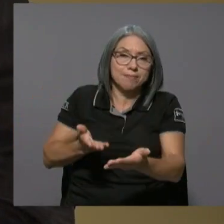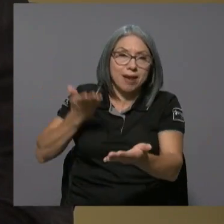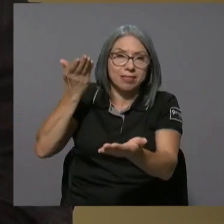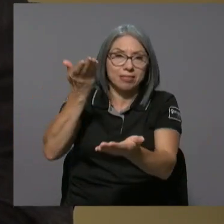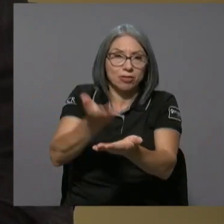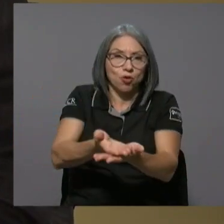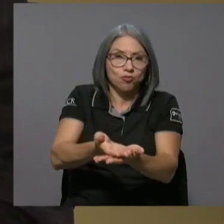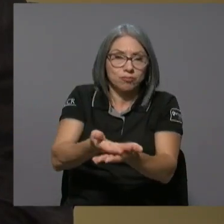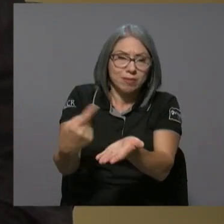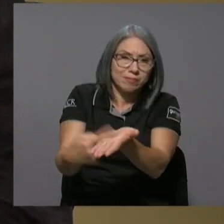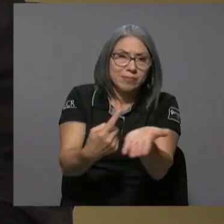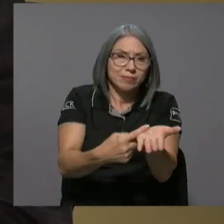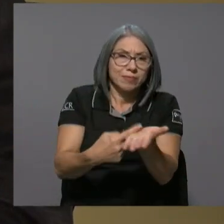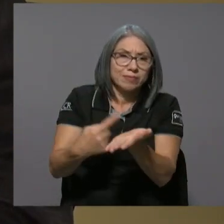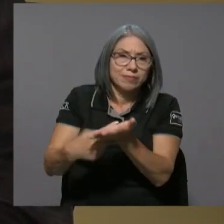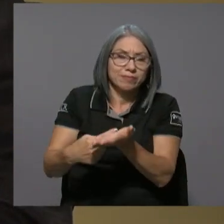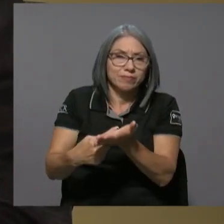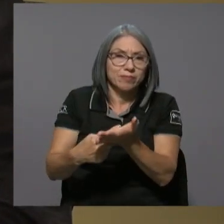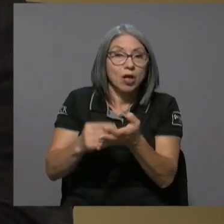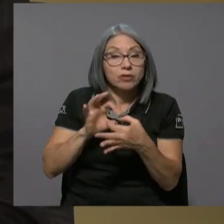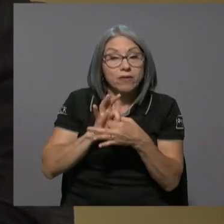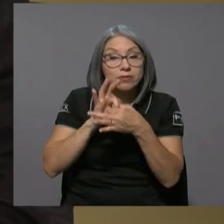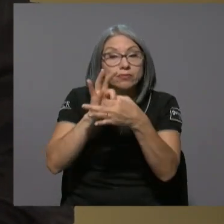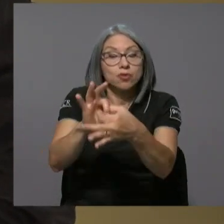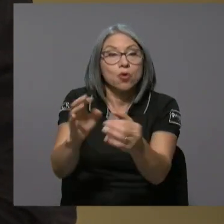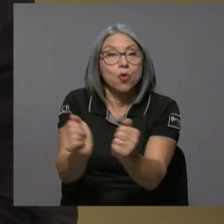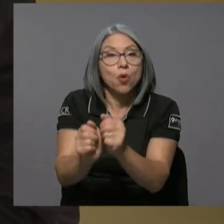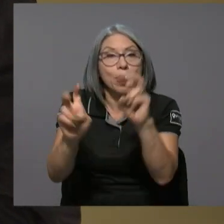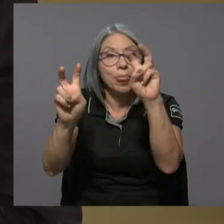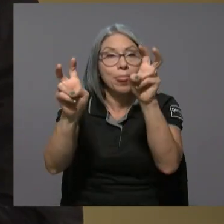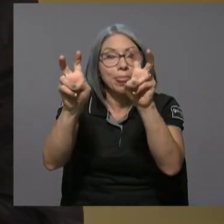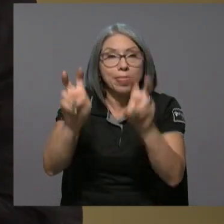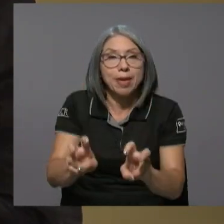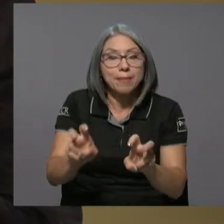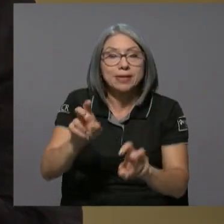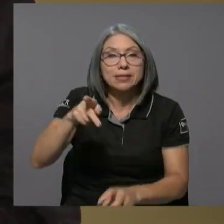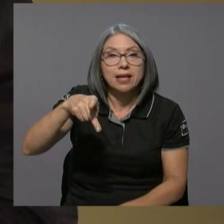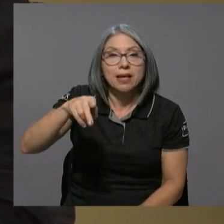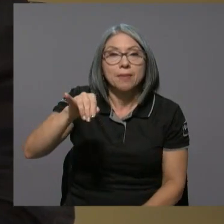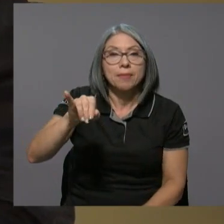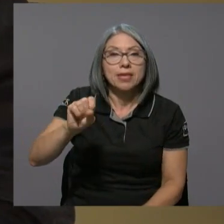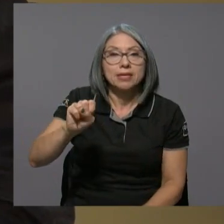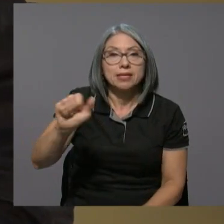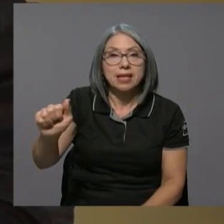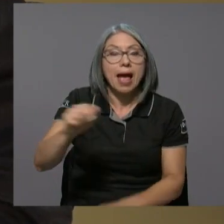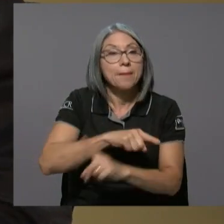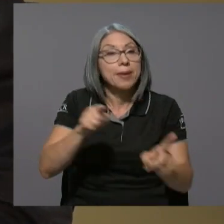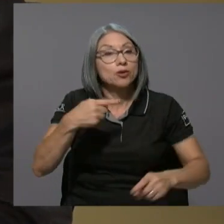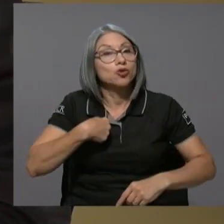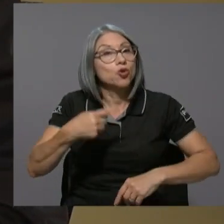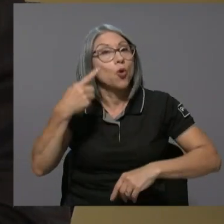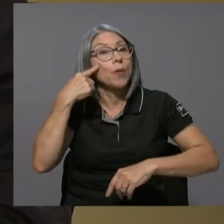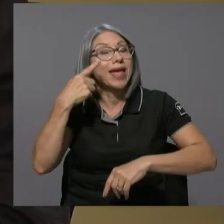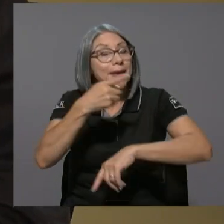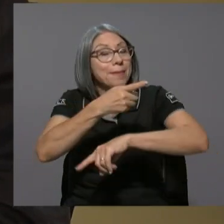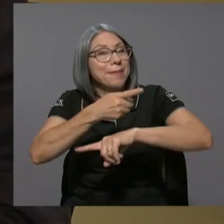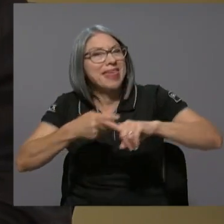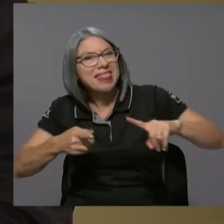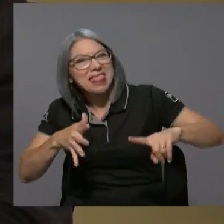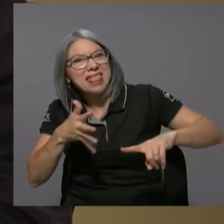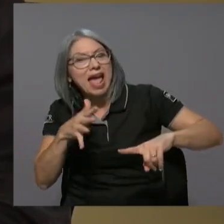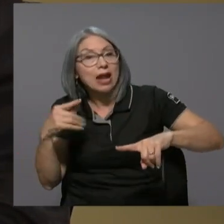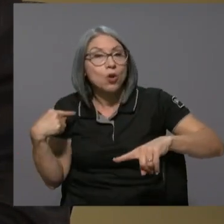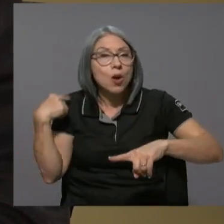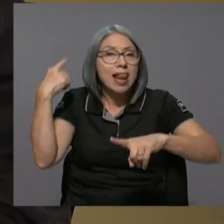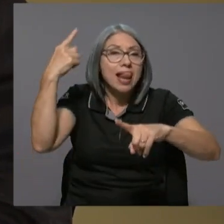porque alrededor de los temas de las pruebas PISA, por ejemplo. Pero todavía si uno ve hacia largo plazo, o mediano largo plazo, la educación sigue